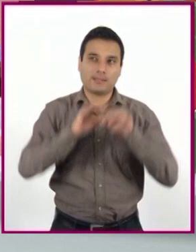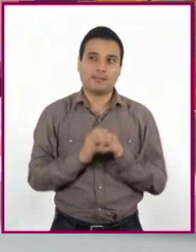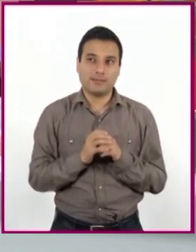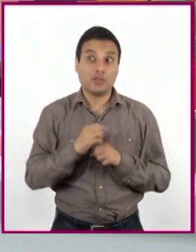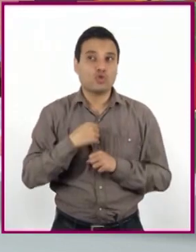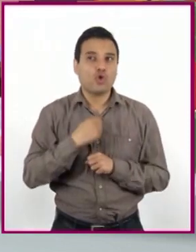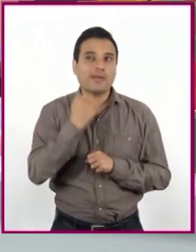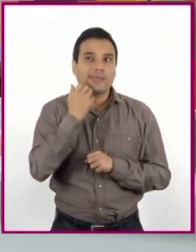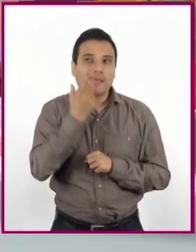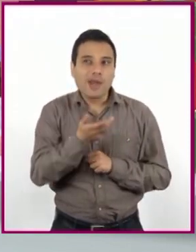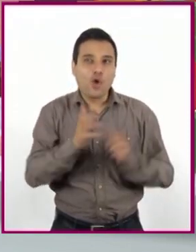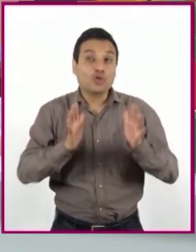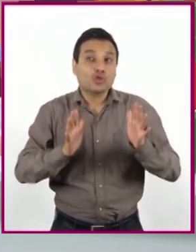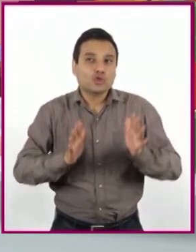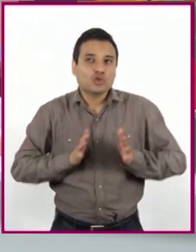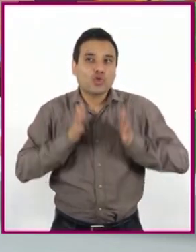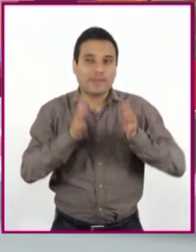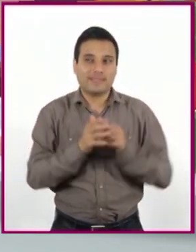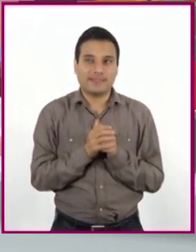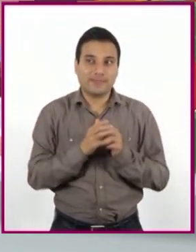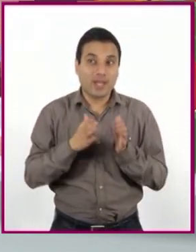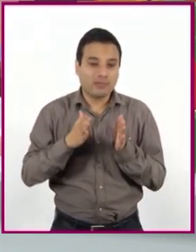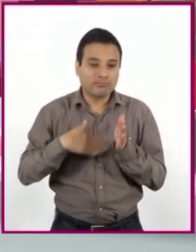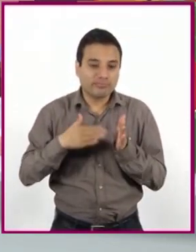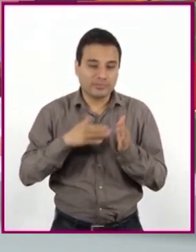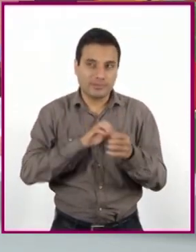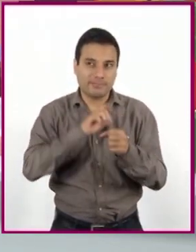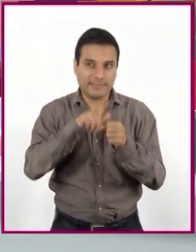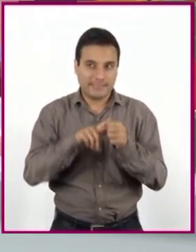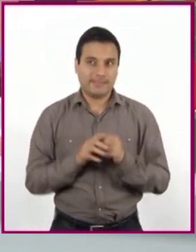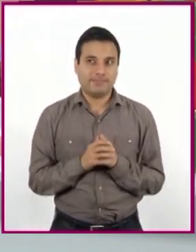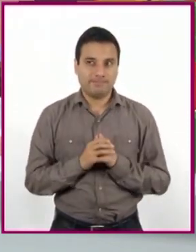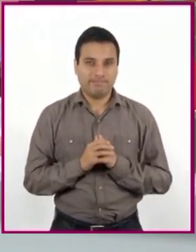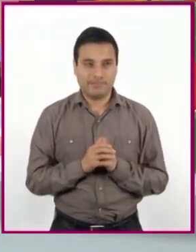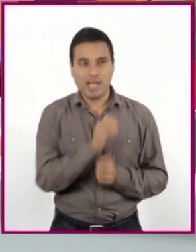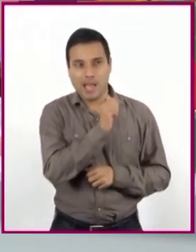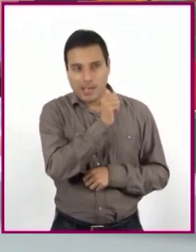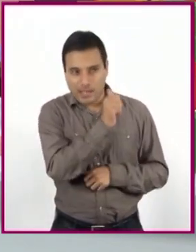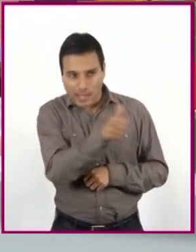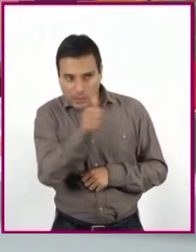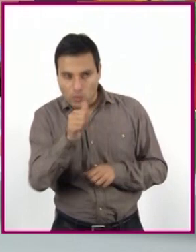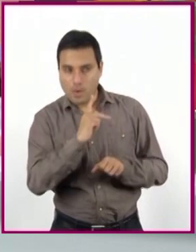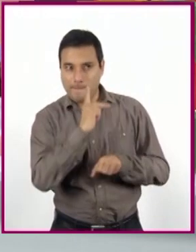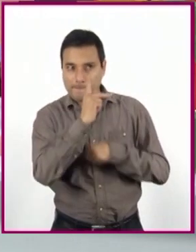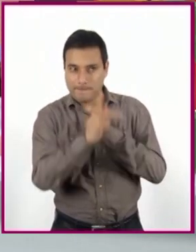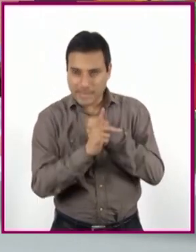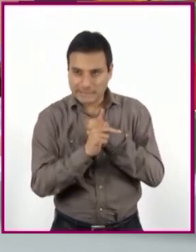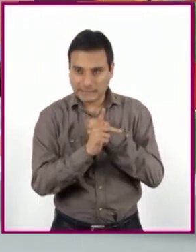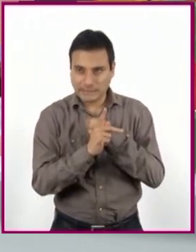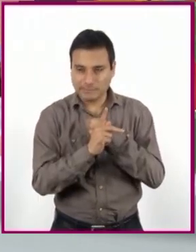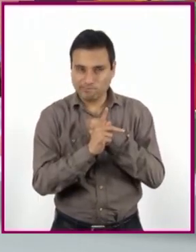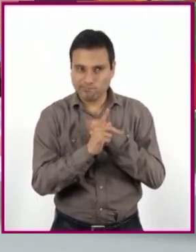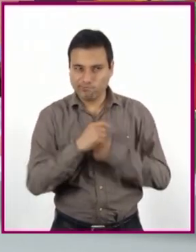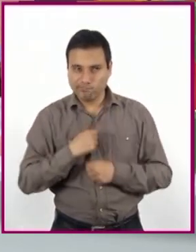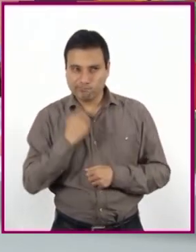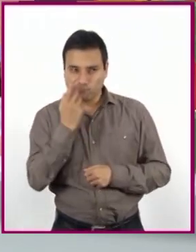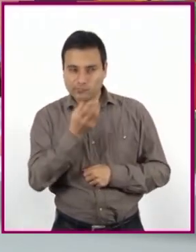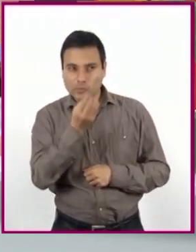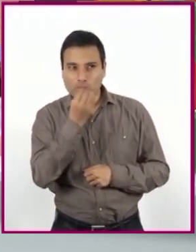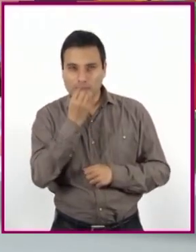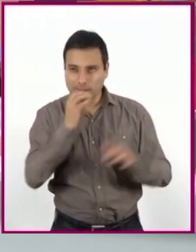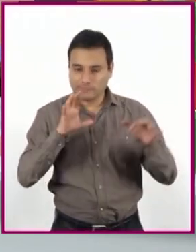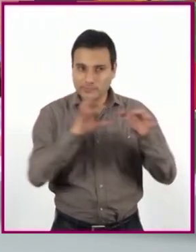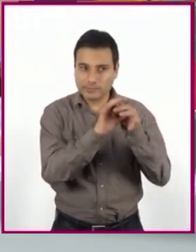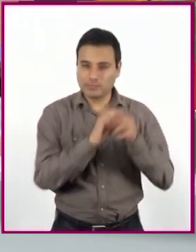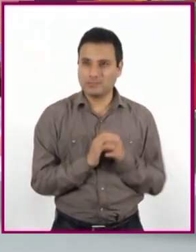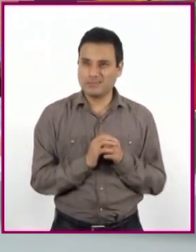sorprenderlos haciéndoles una cena muy especial de cada uno de sus países. Estuve buscando y hay cosas